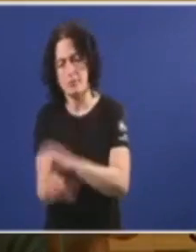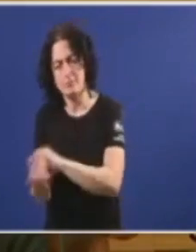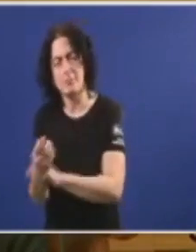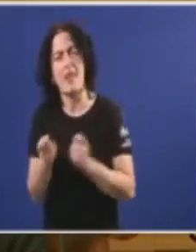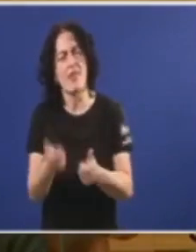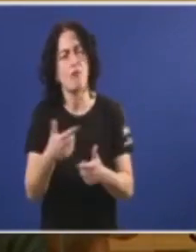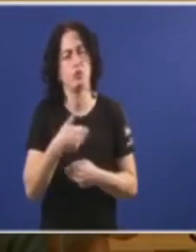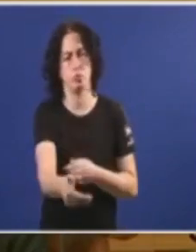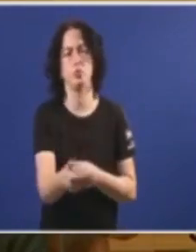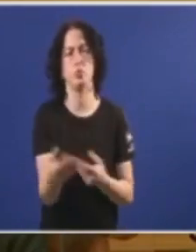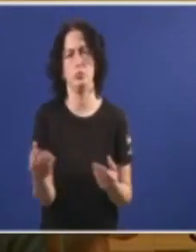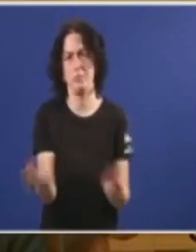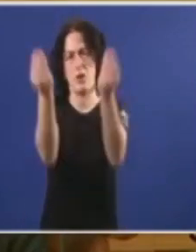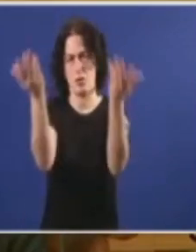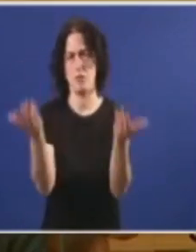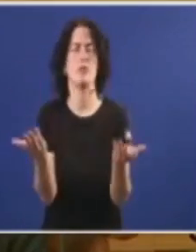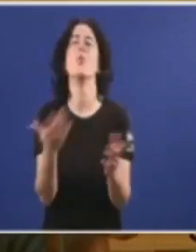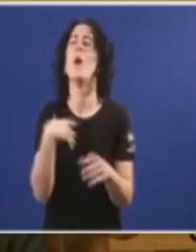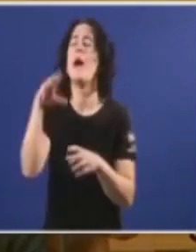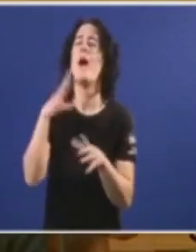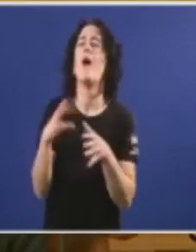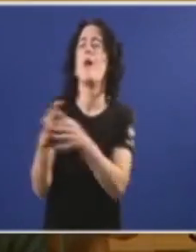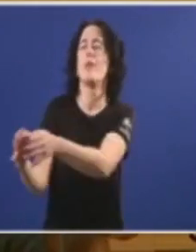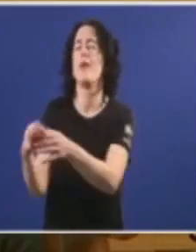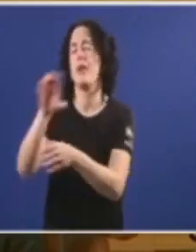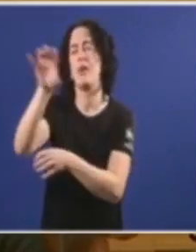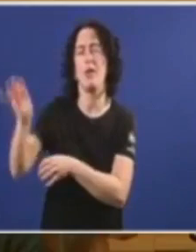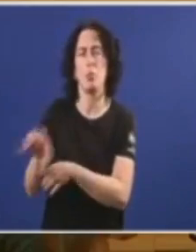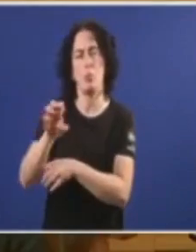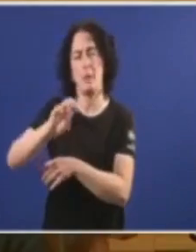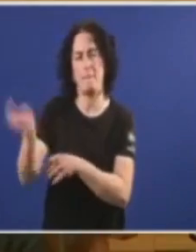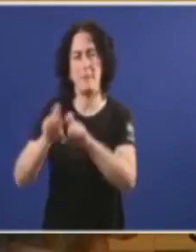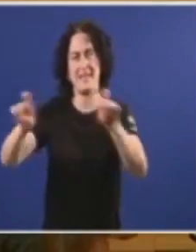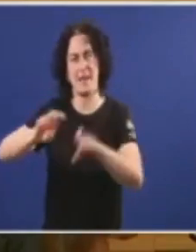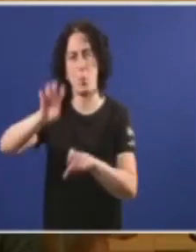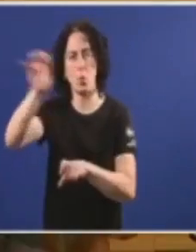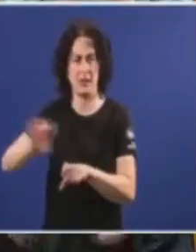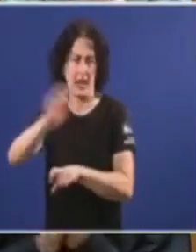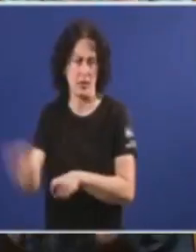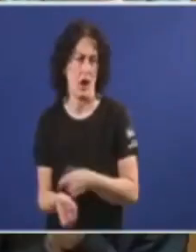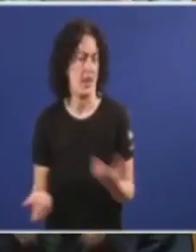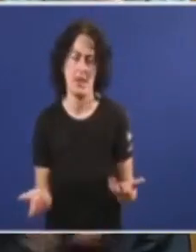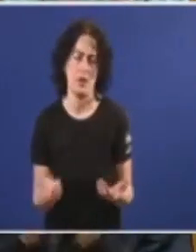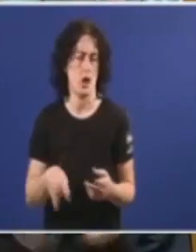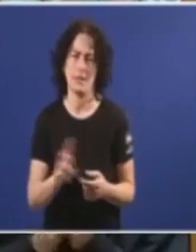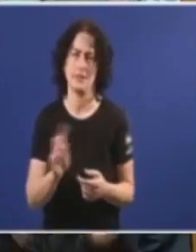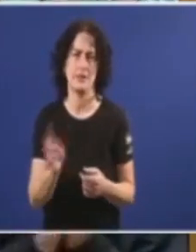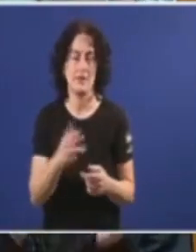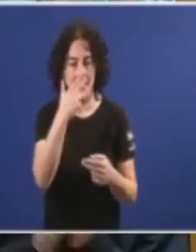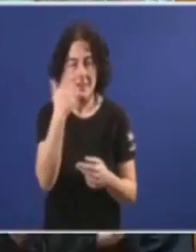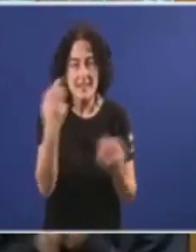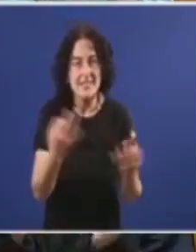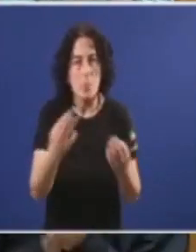son ir da man de 4 multinacionais que xa teñen recursos abondo, sino pensar no interese público. E esa é a oferta de diálogo